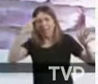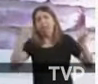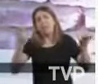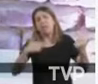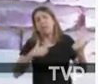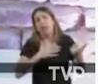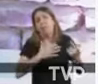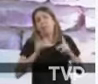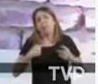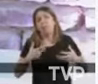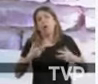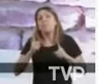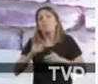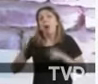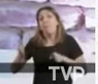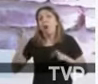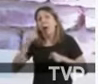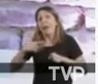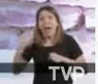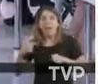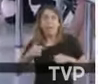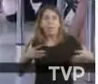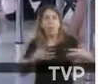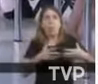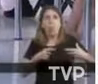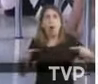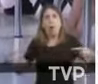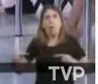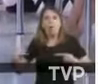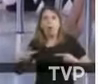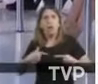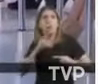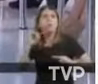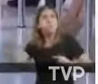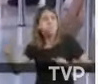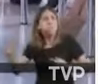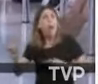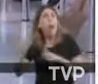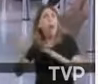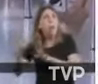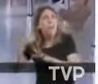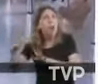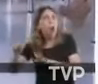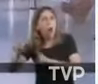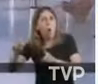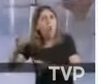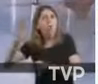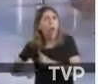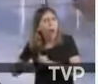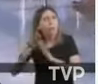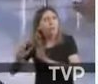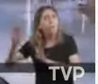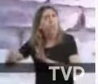estábamos entonces en la oposición avisamos que eso no solo iba a tener estos resultados, sino que además iba en